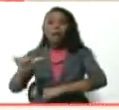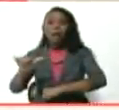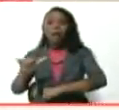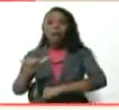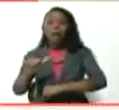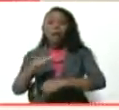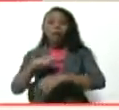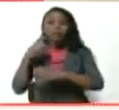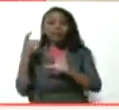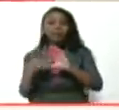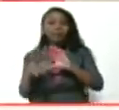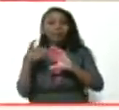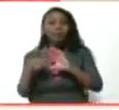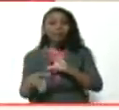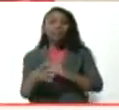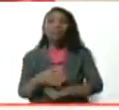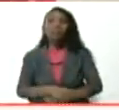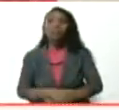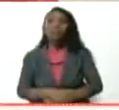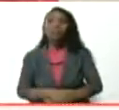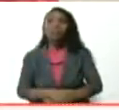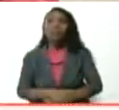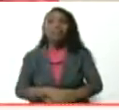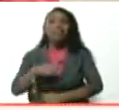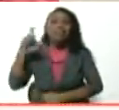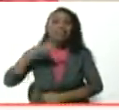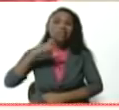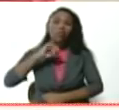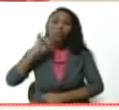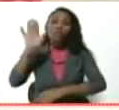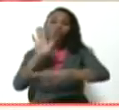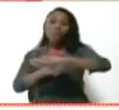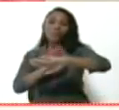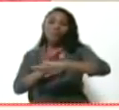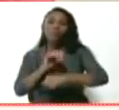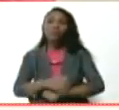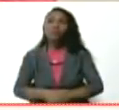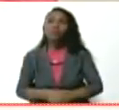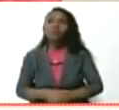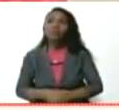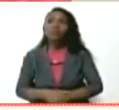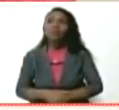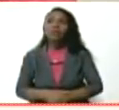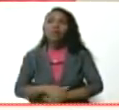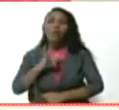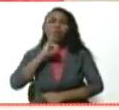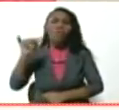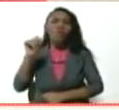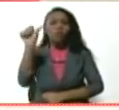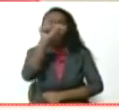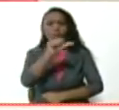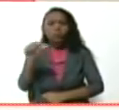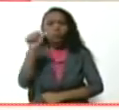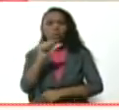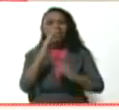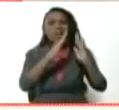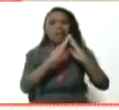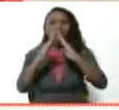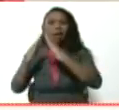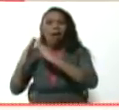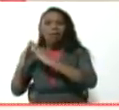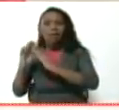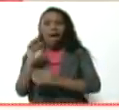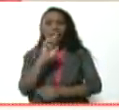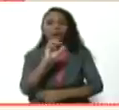la carnetización, necesario informarlo, reporte semanal del casa por casa, de la